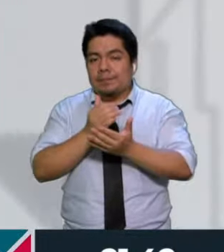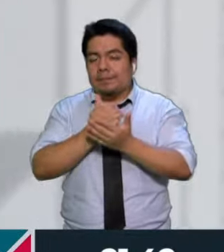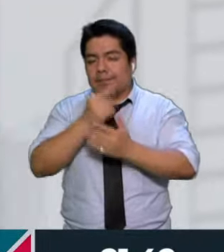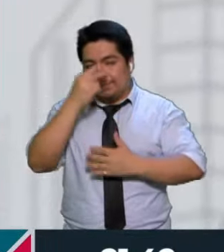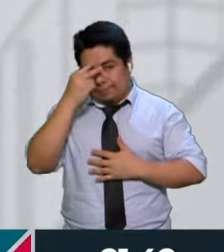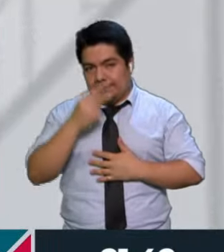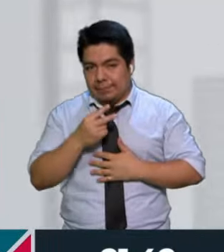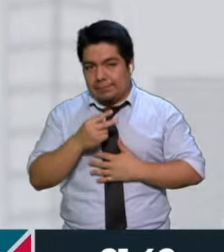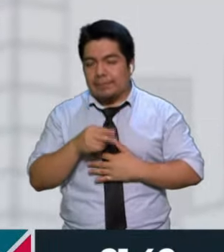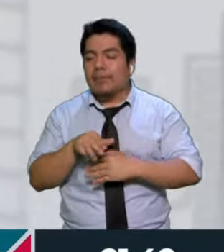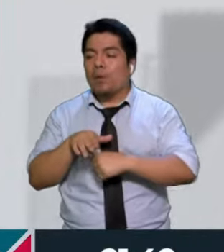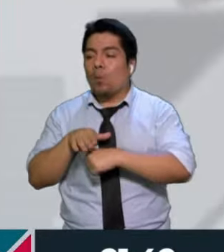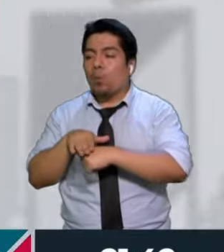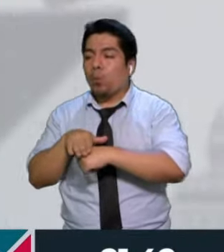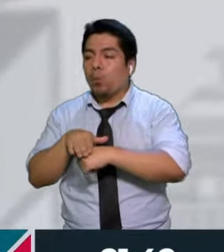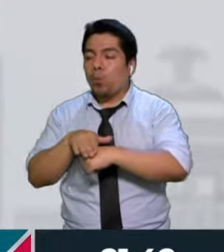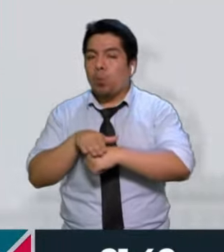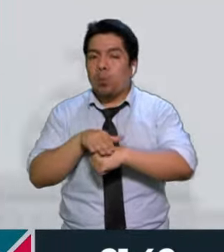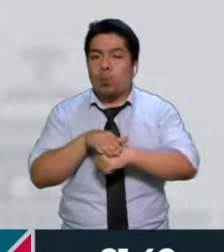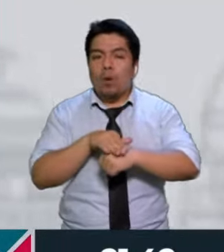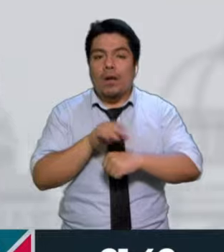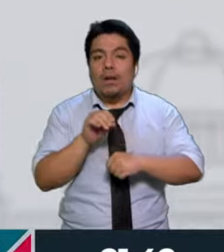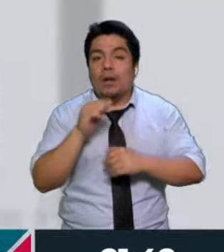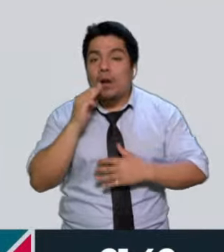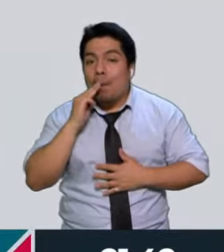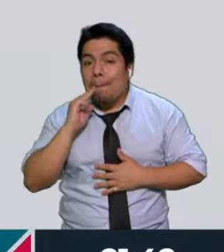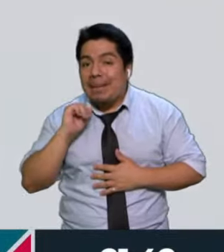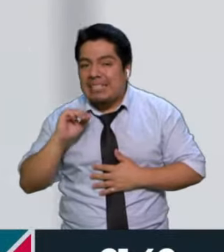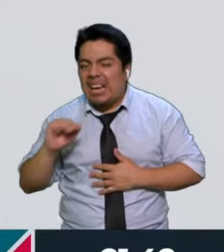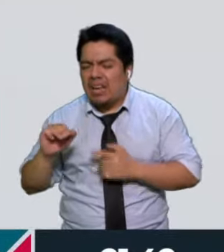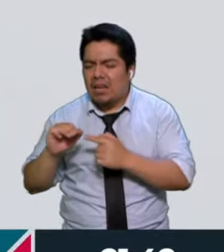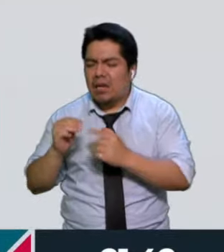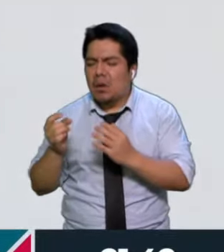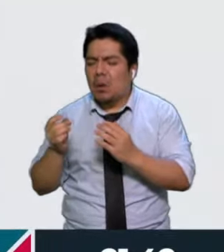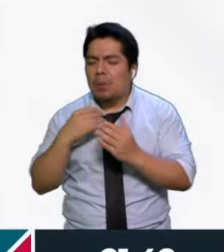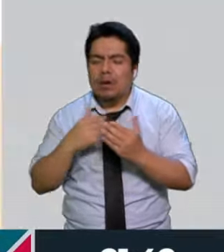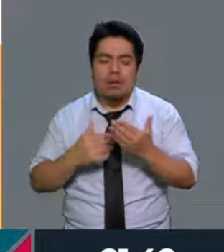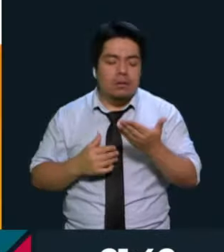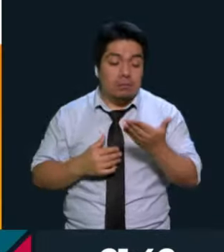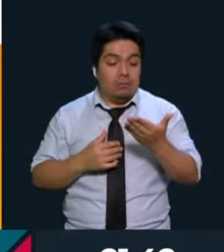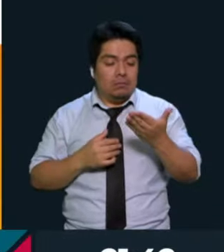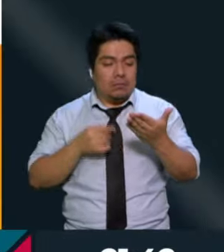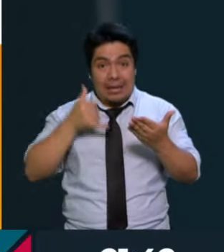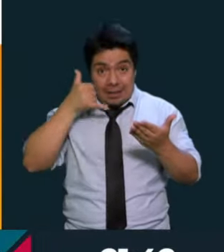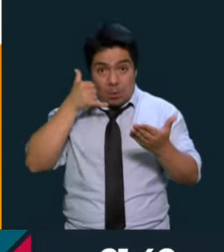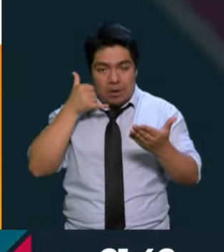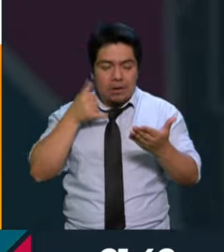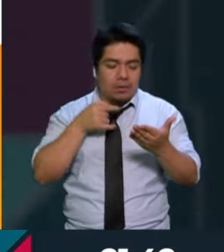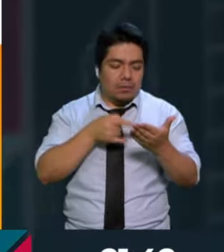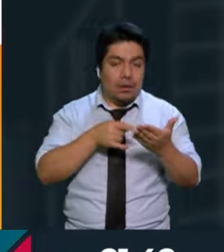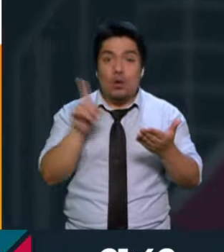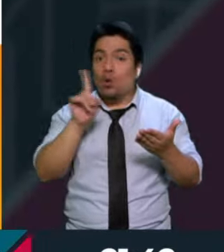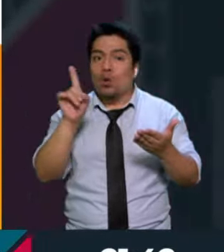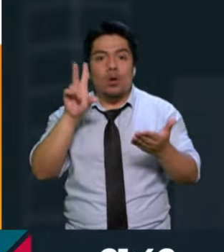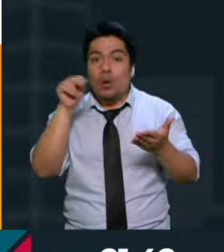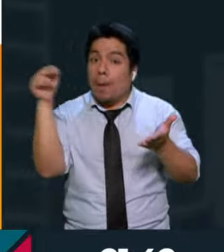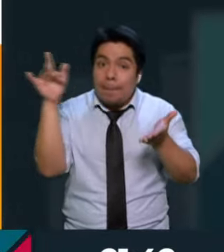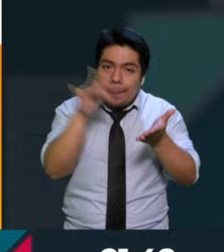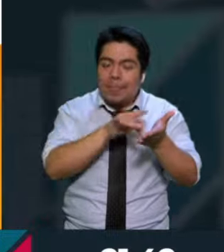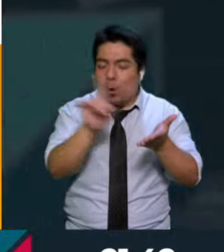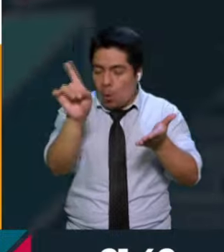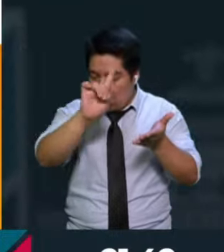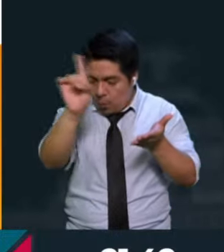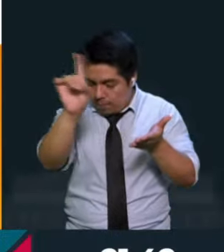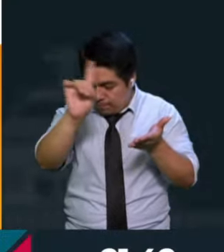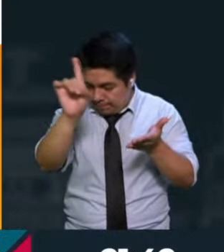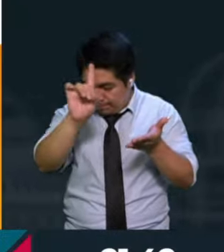ha hecho un llamado a no abrir un mensaje que está llegando, un SMS que está llegando a los números de la Ciudad de